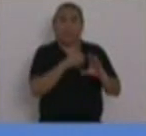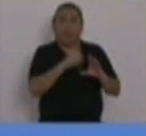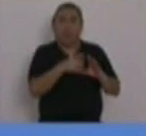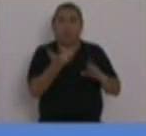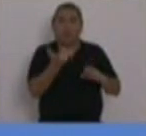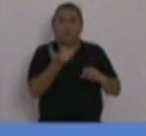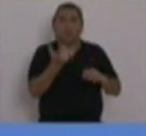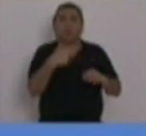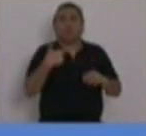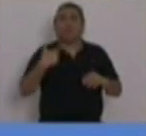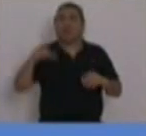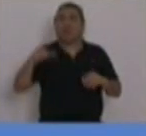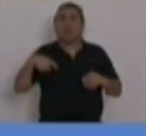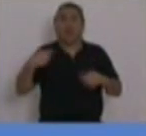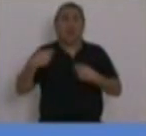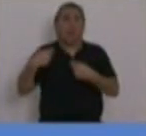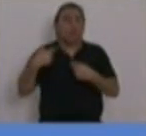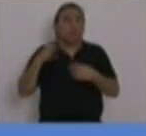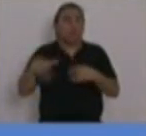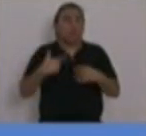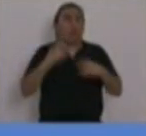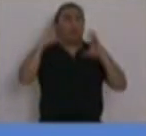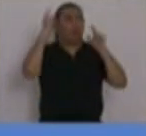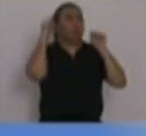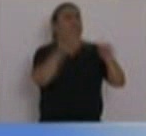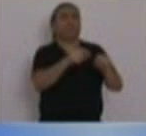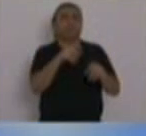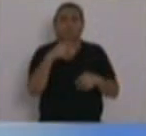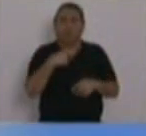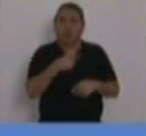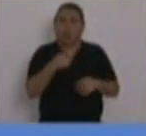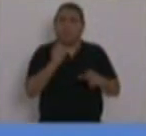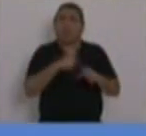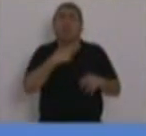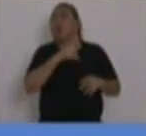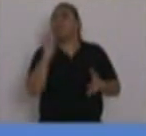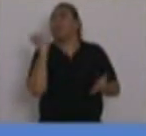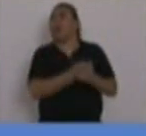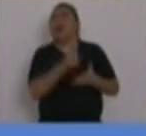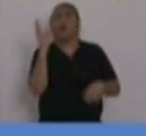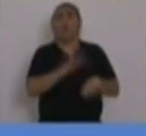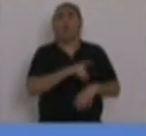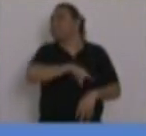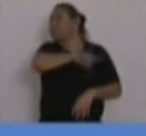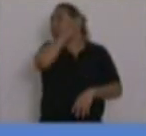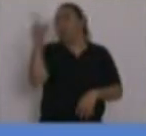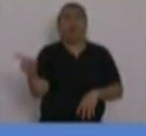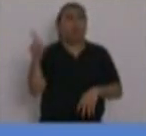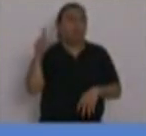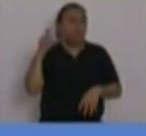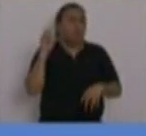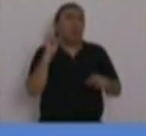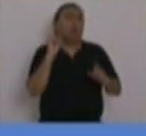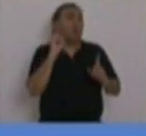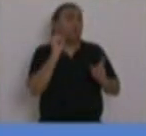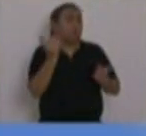Pero escúcheme, señorita, ¿quién le prestó la plata a Argentina? Los bancos. Entonces, ¿a quién le va a pagar? A los bancos. Me parece que